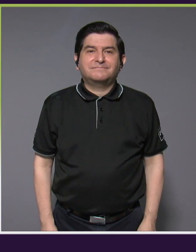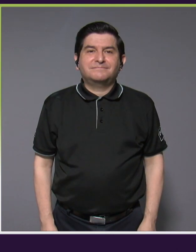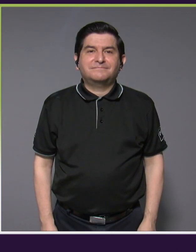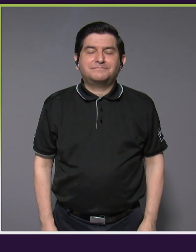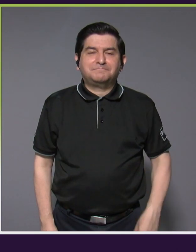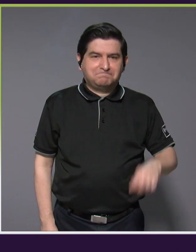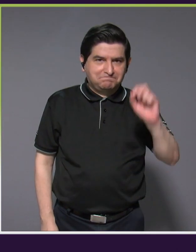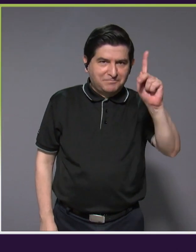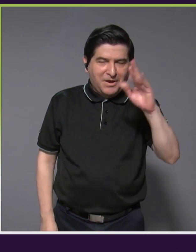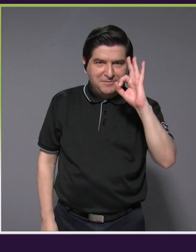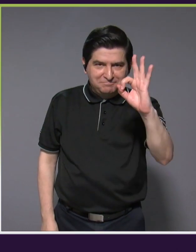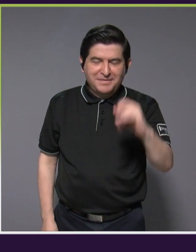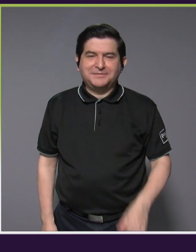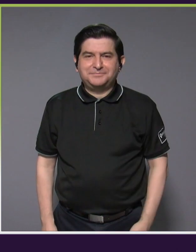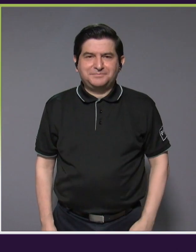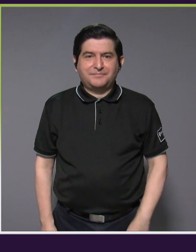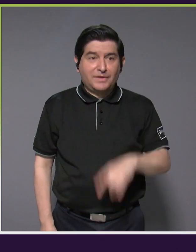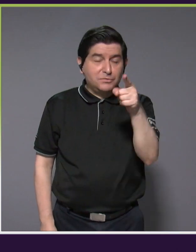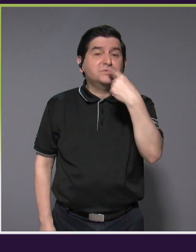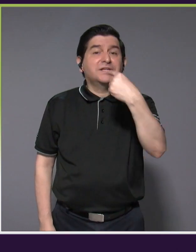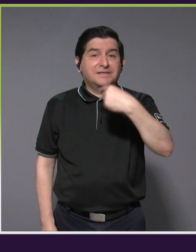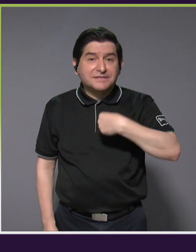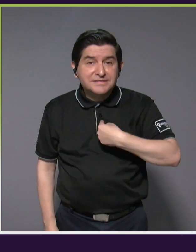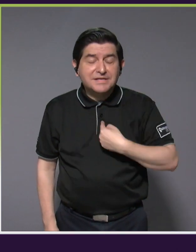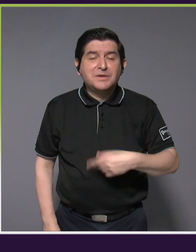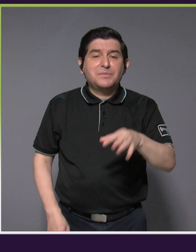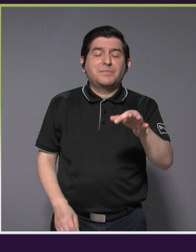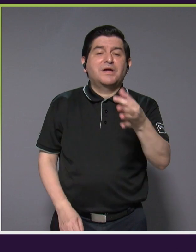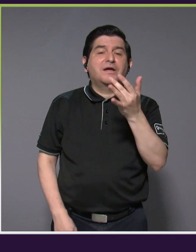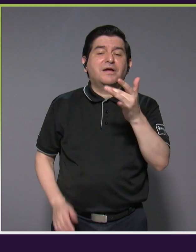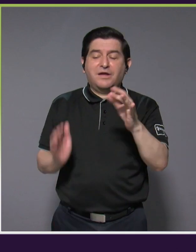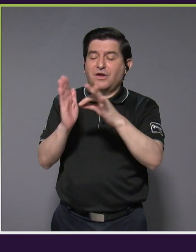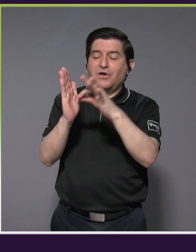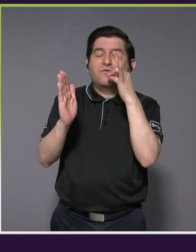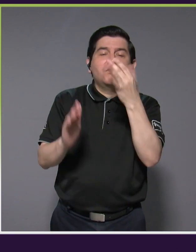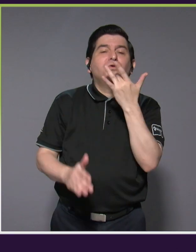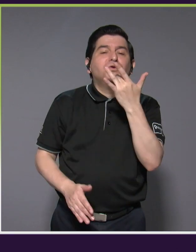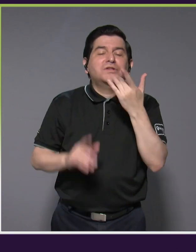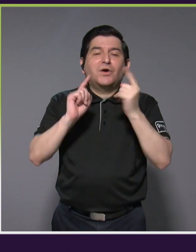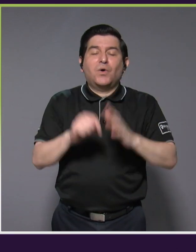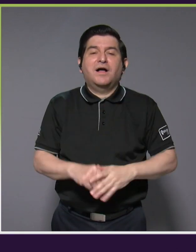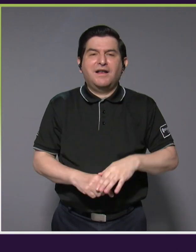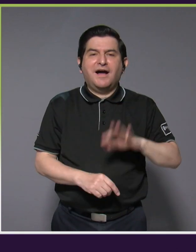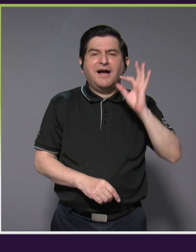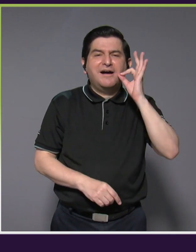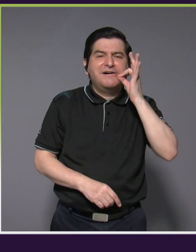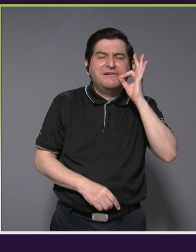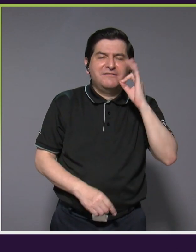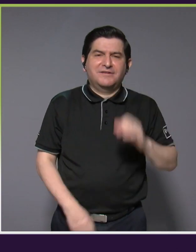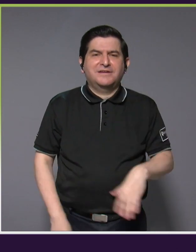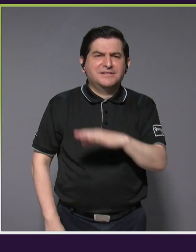Ok, muy bien. Ustedes nos van a decir cuál es su fruta favorita. La fresa ahí.